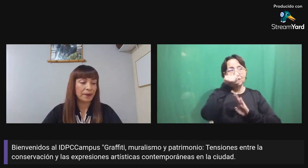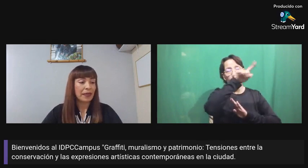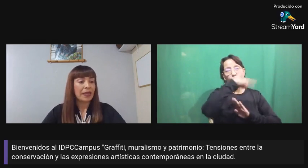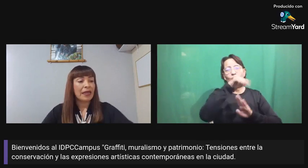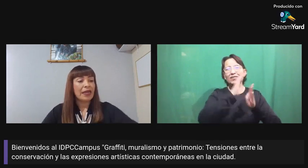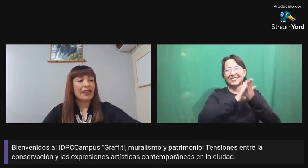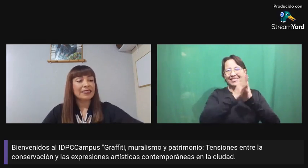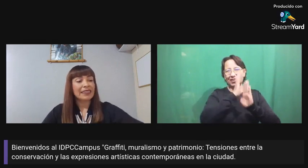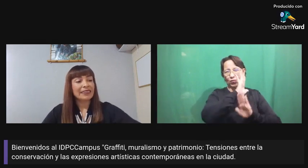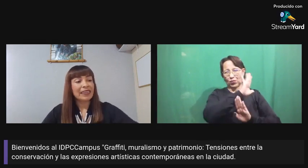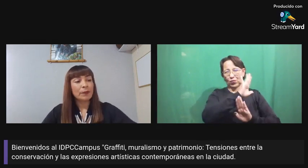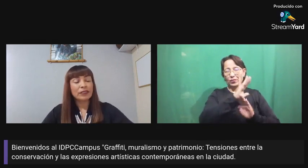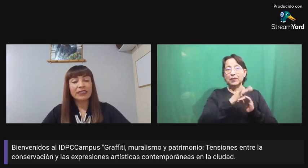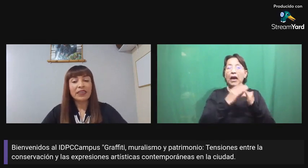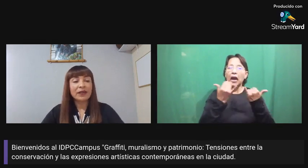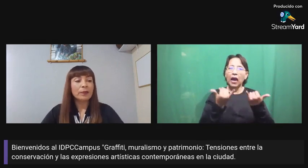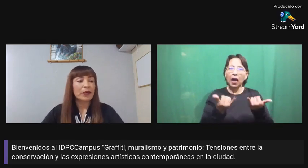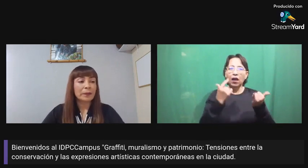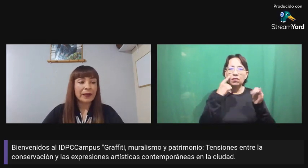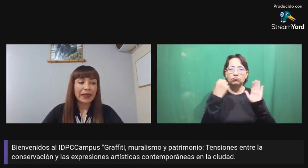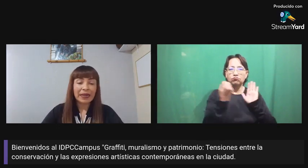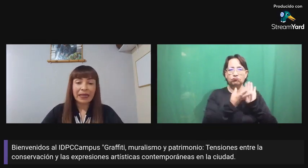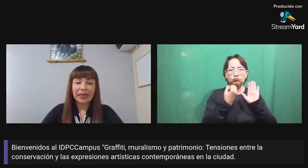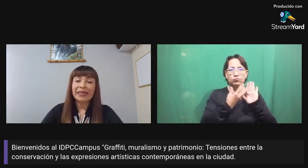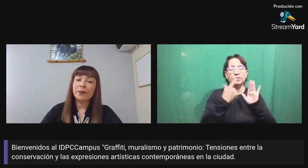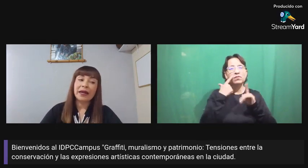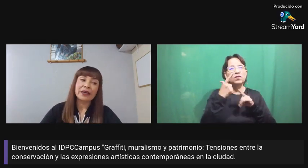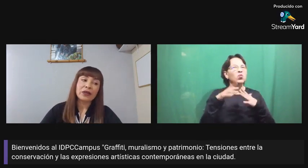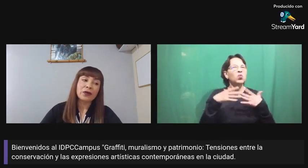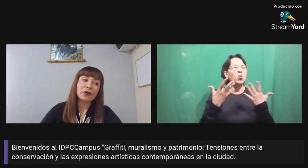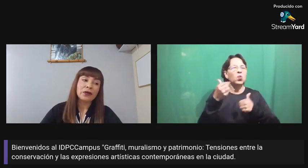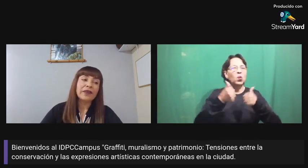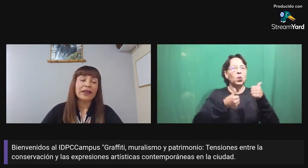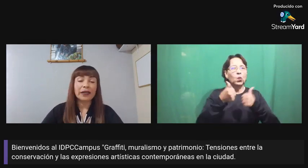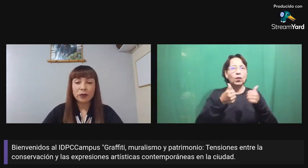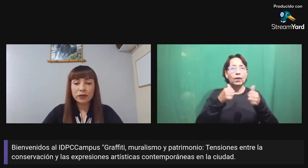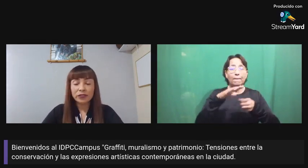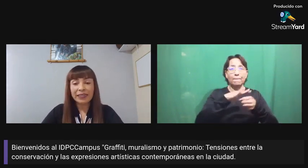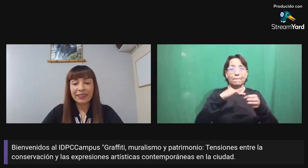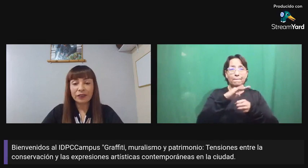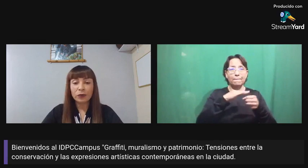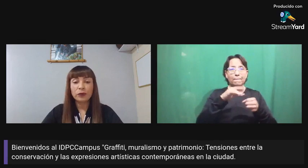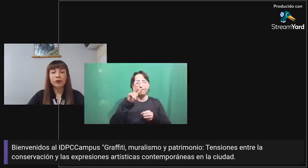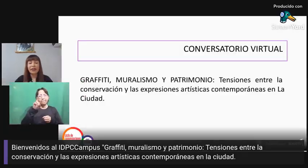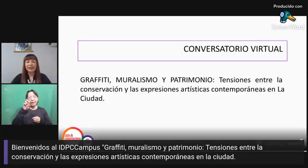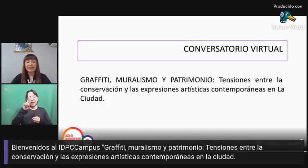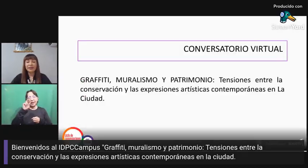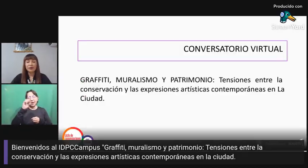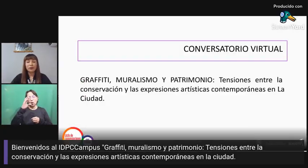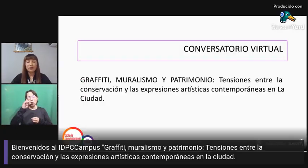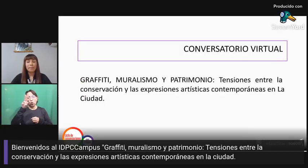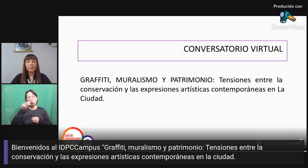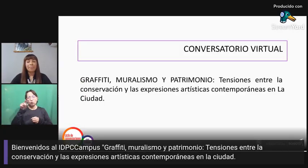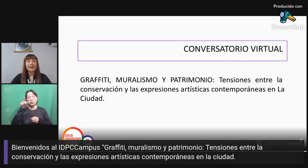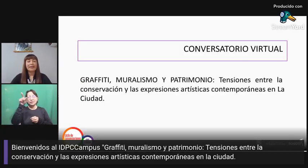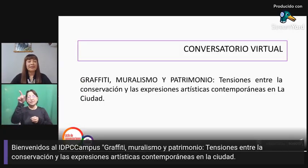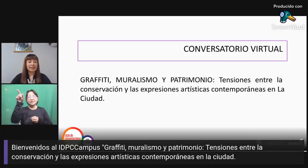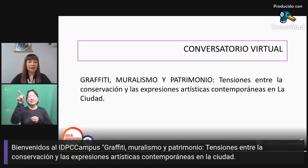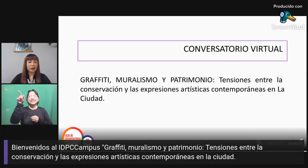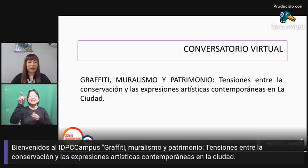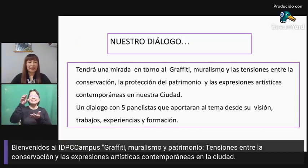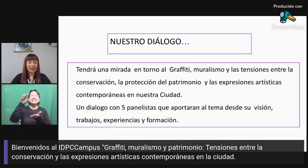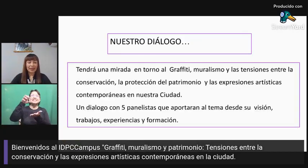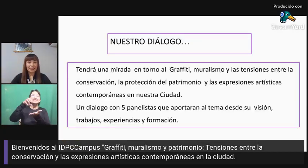Bogotá. En la siguiente diapositiva pueden ver en el barrio La Veracruz, en el Centro Cultural del Libro, en